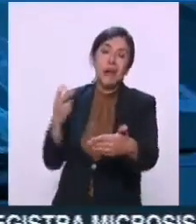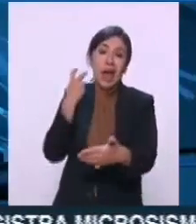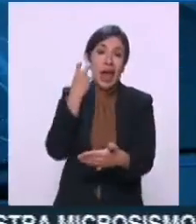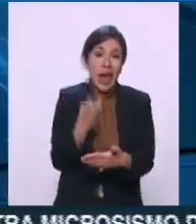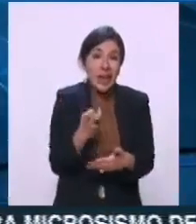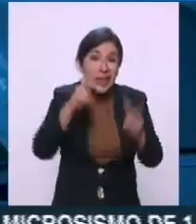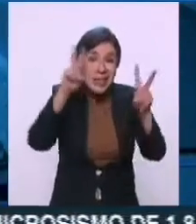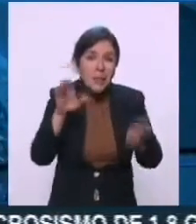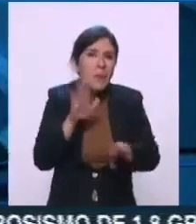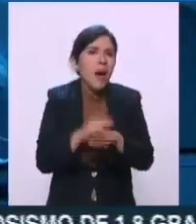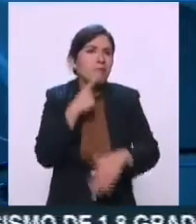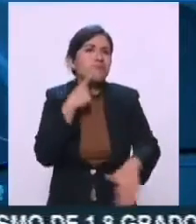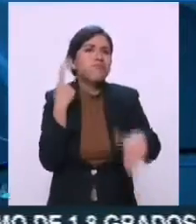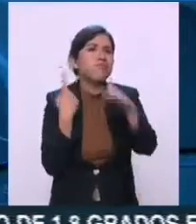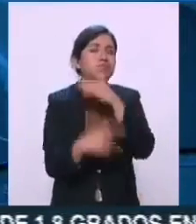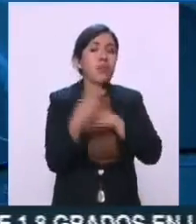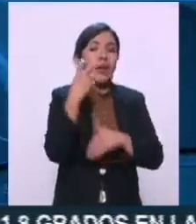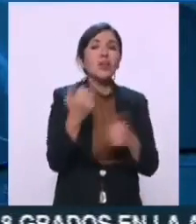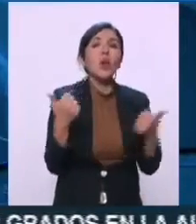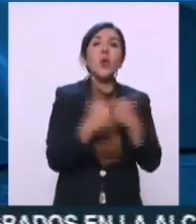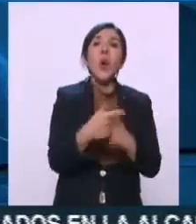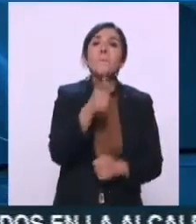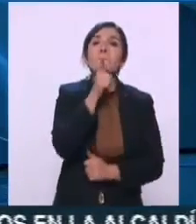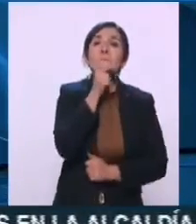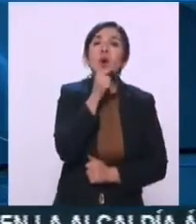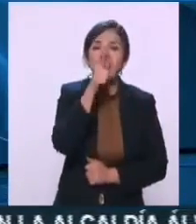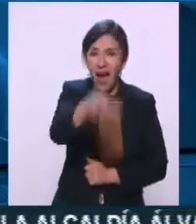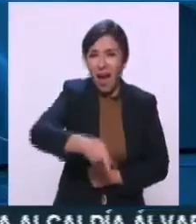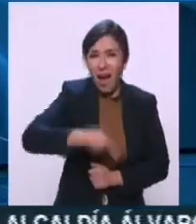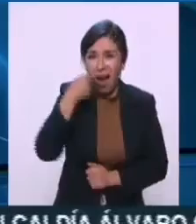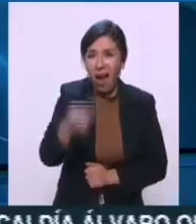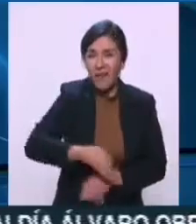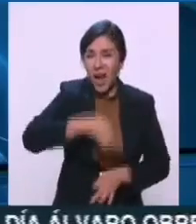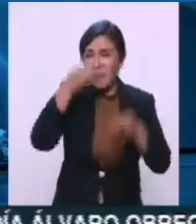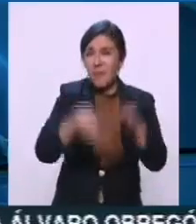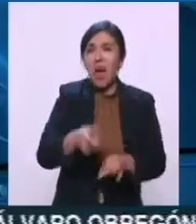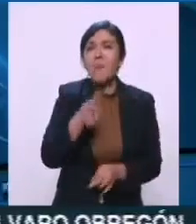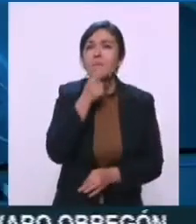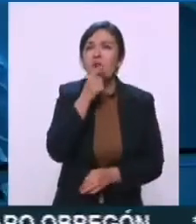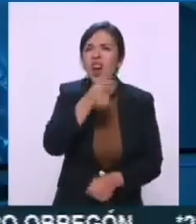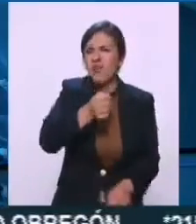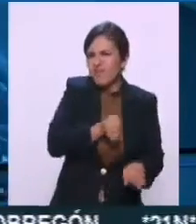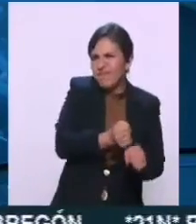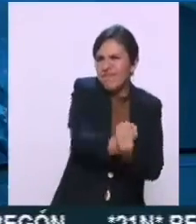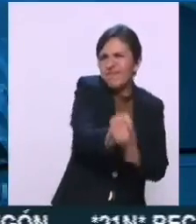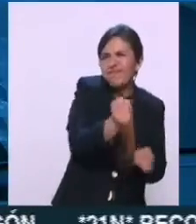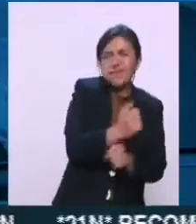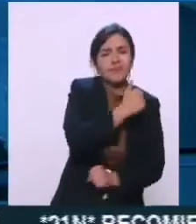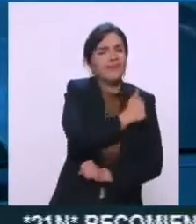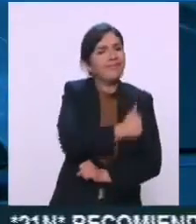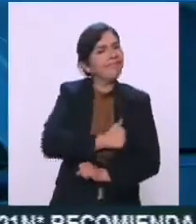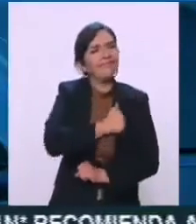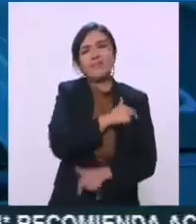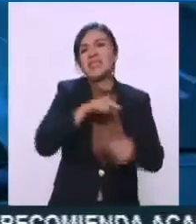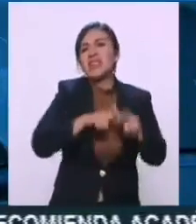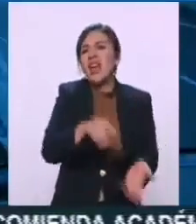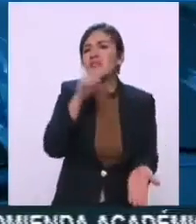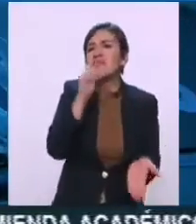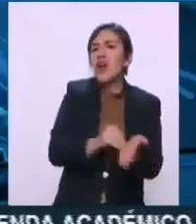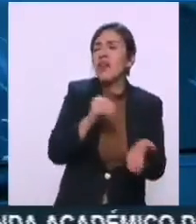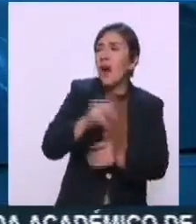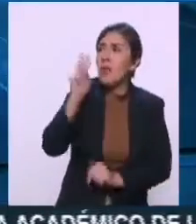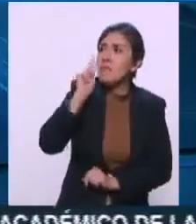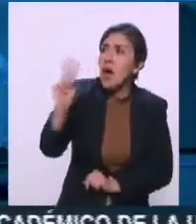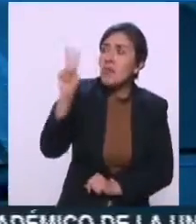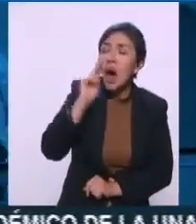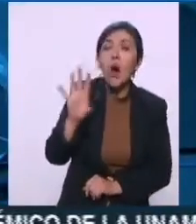las principales demandas, y con ella viene la policía. Mencionabas aquellas policías represoras que lamentablemente seguimos viendo. En la actualidad se